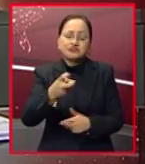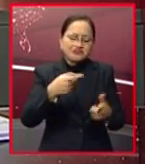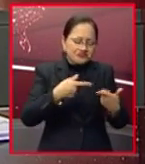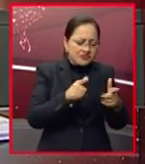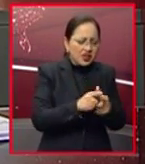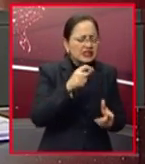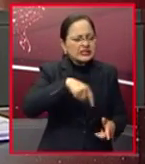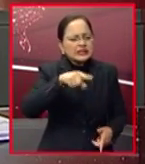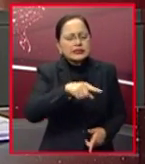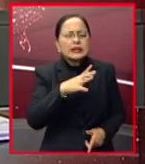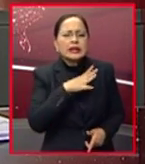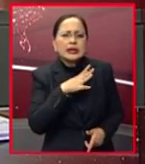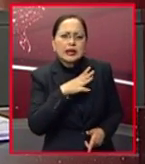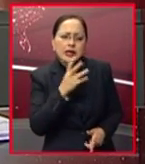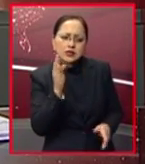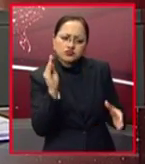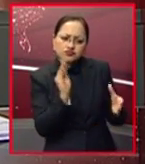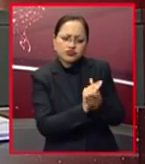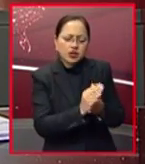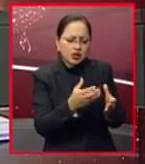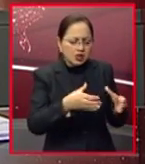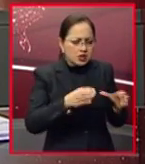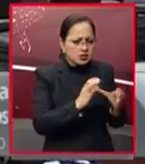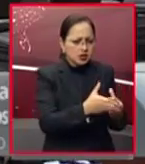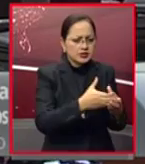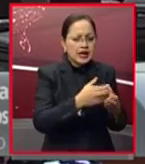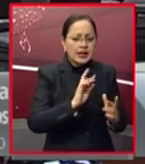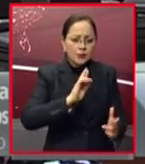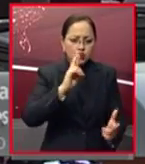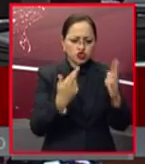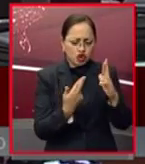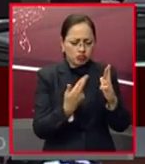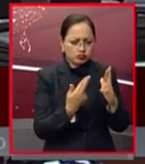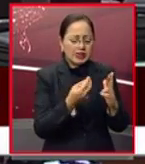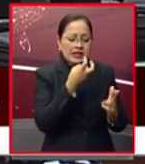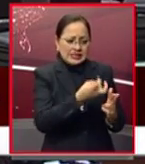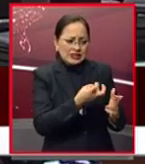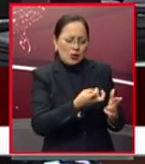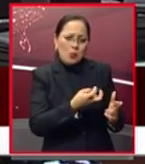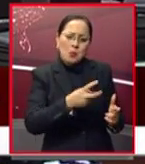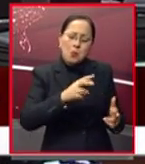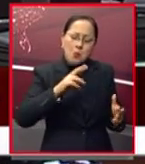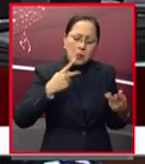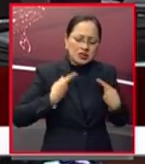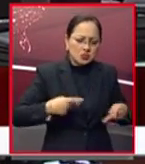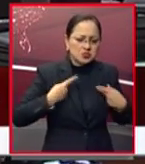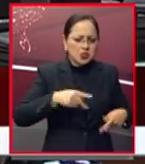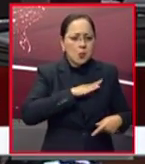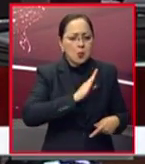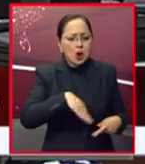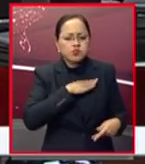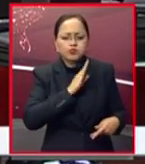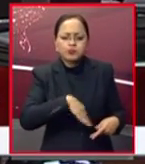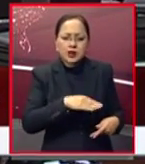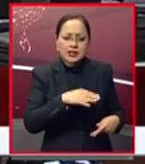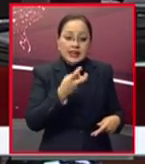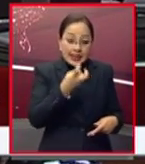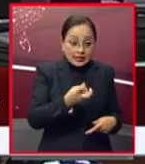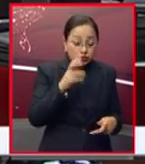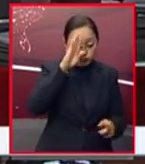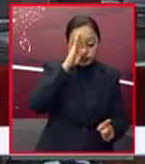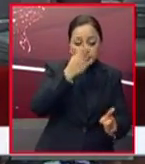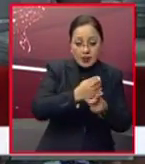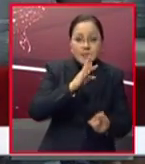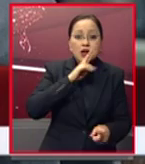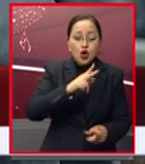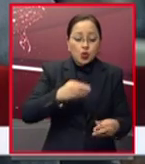colectivos, ignorando que es el producto de una revolución que costó innumerables vidas y que tiene como propósito mejorar la vida de los mexicanos.